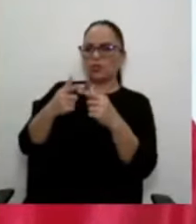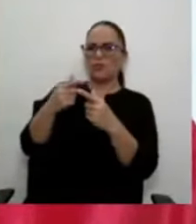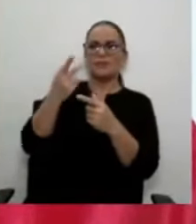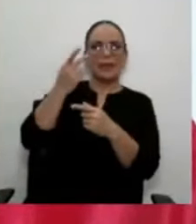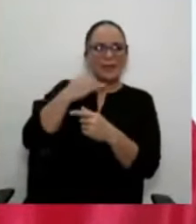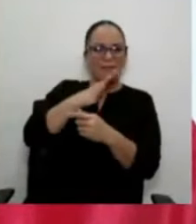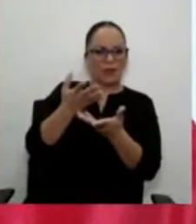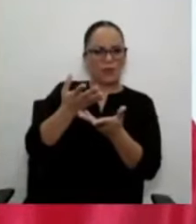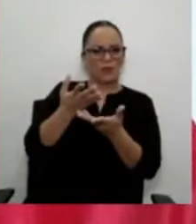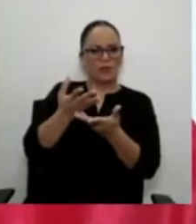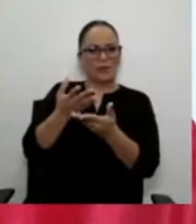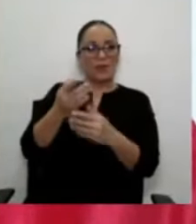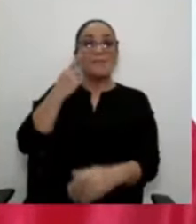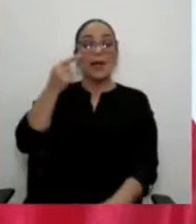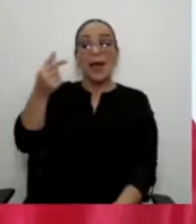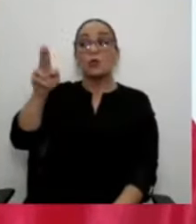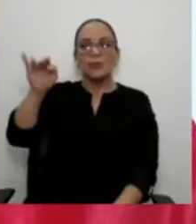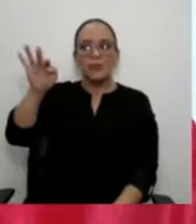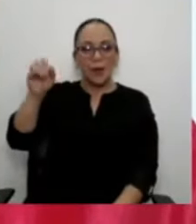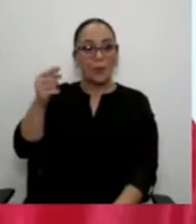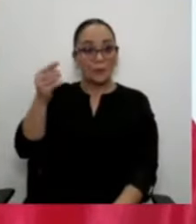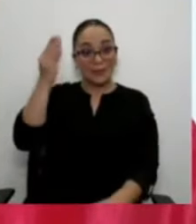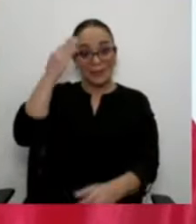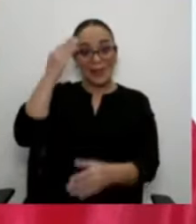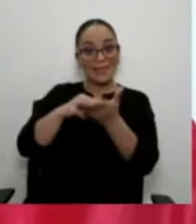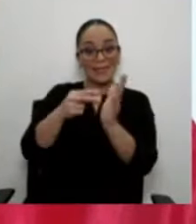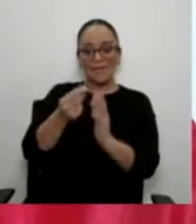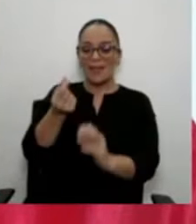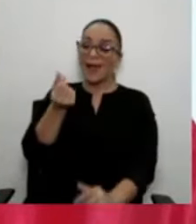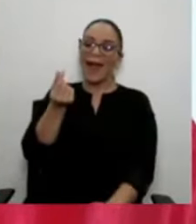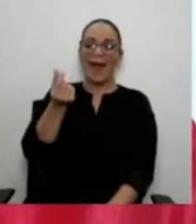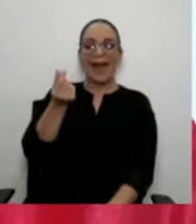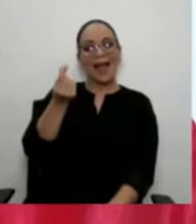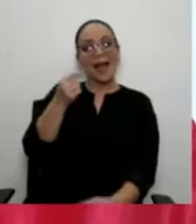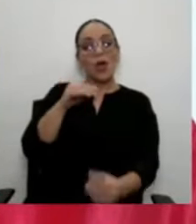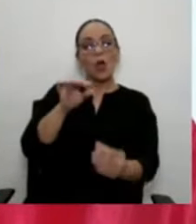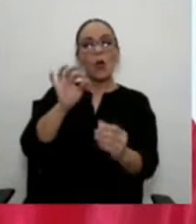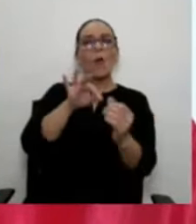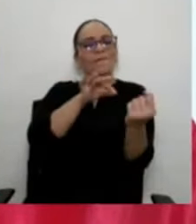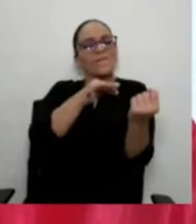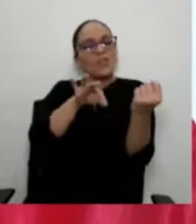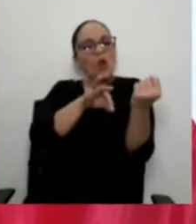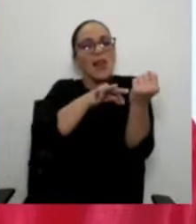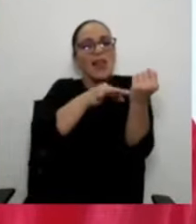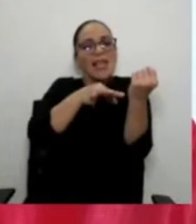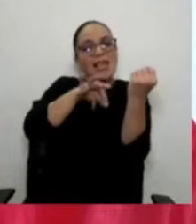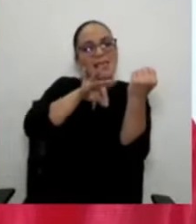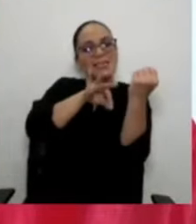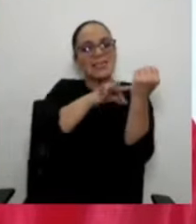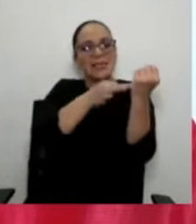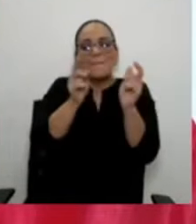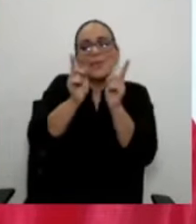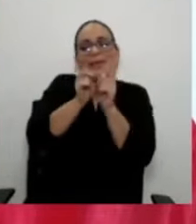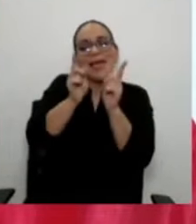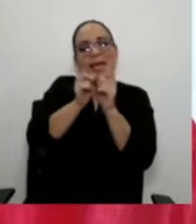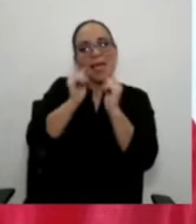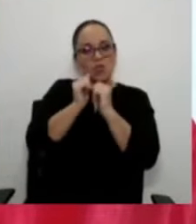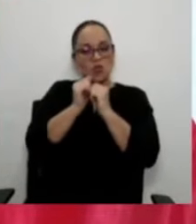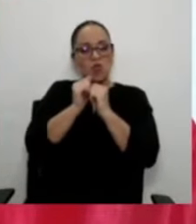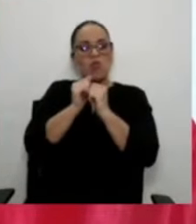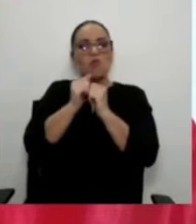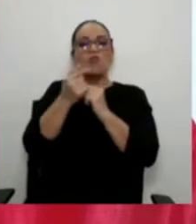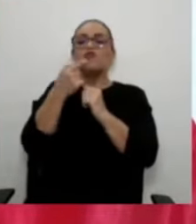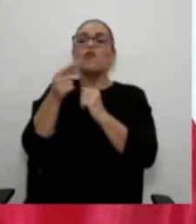Gustavo, ¿sabe qué es esto? El violín más pequeño del universo, y se lo estoy tocando para acompañar sus